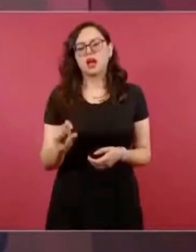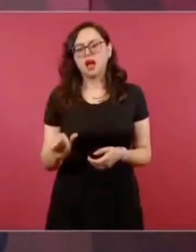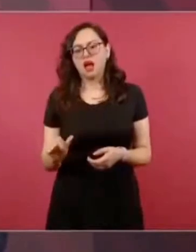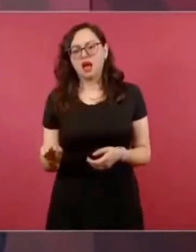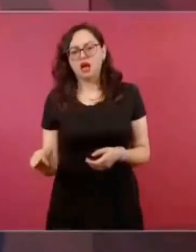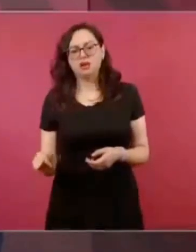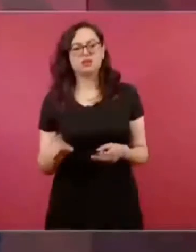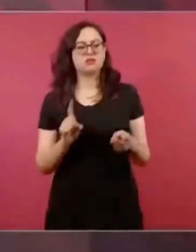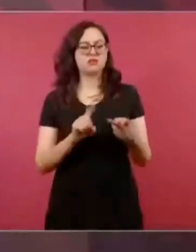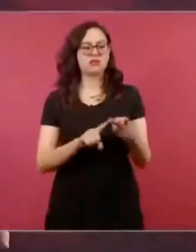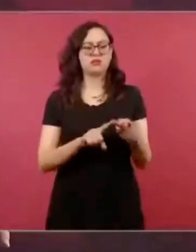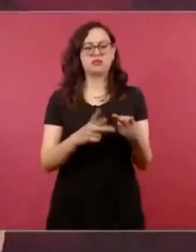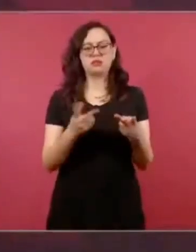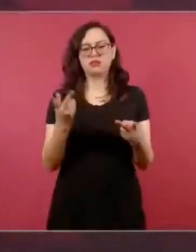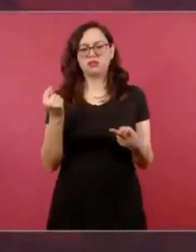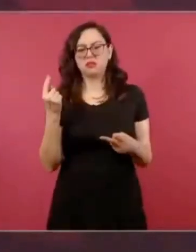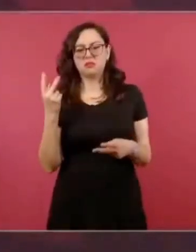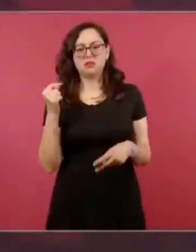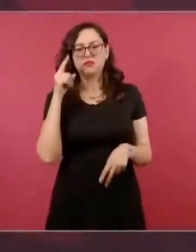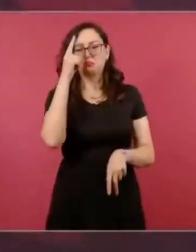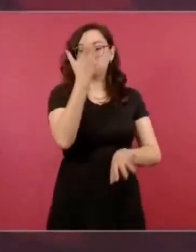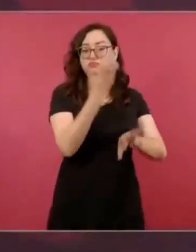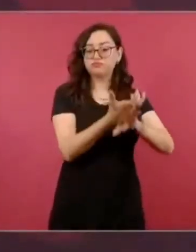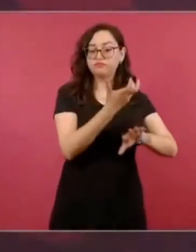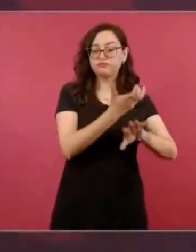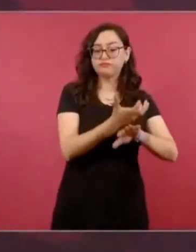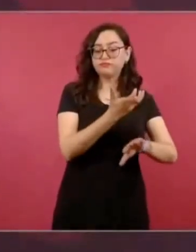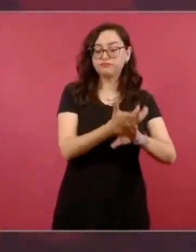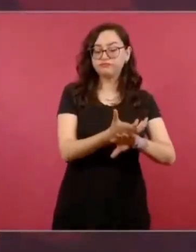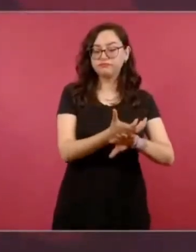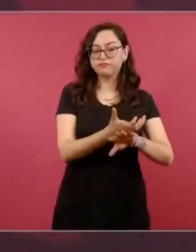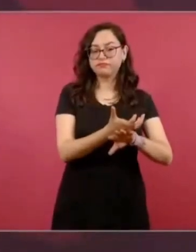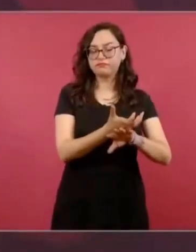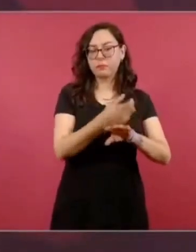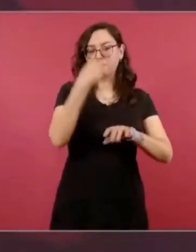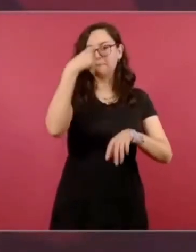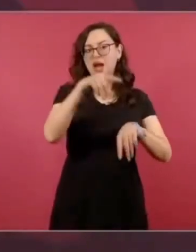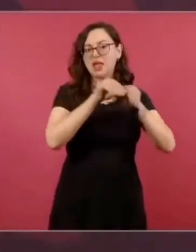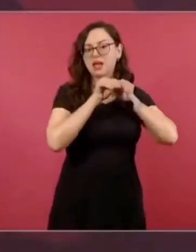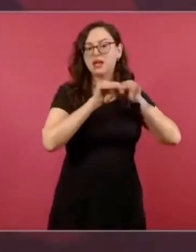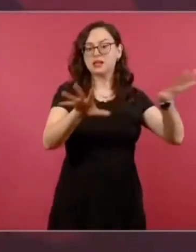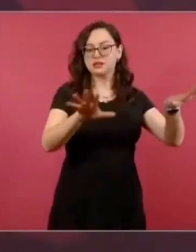televisión en Estados Unidos de habla hispana,